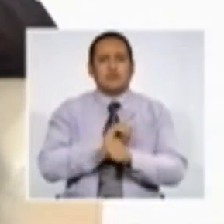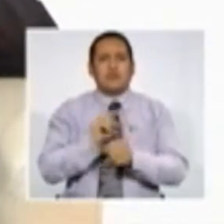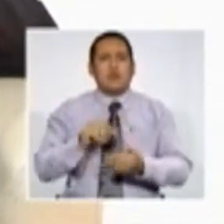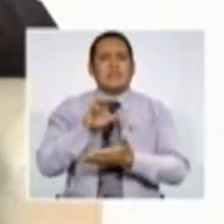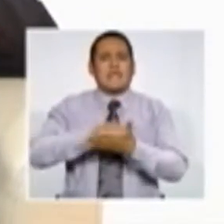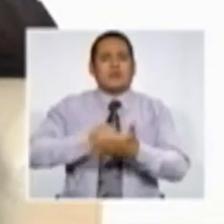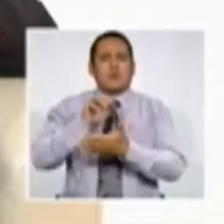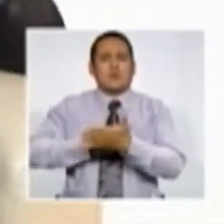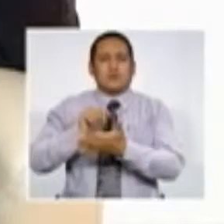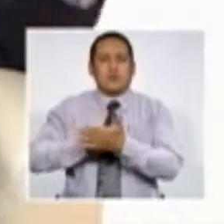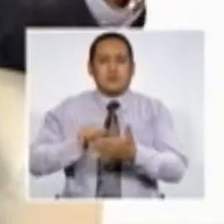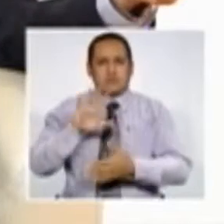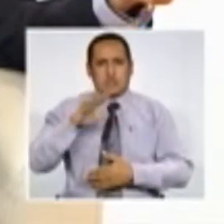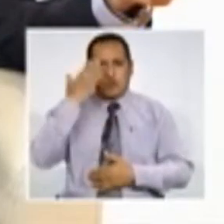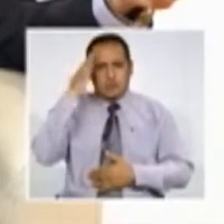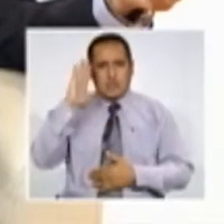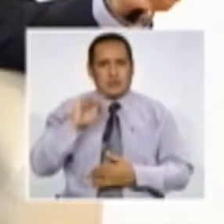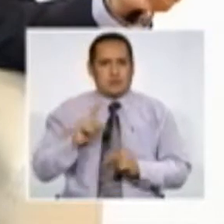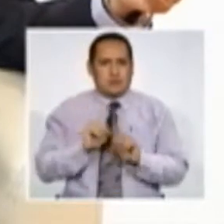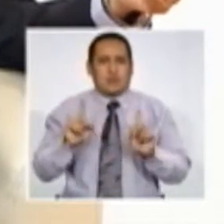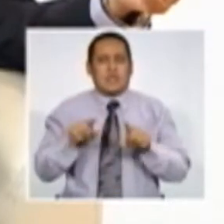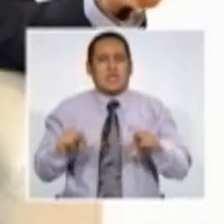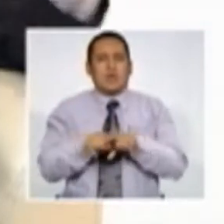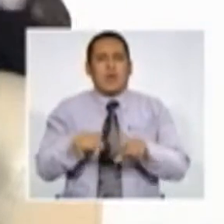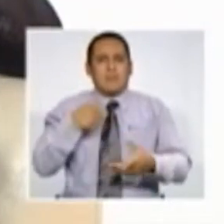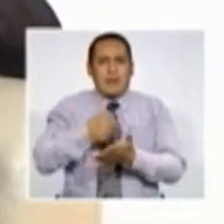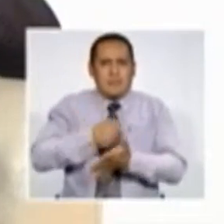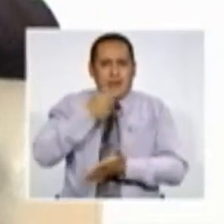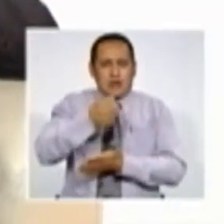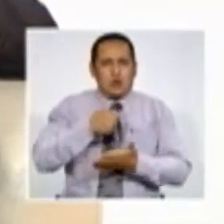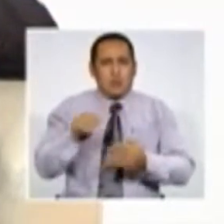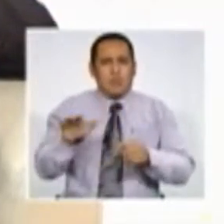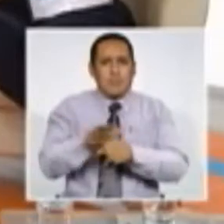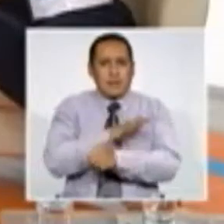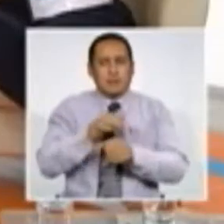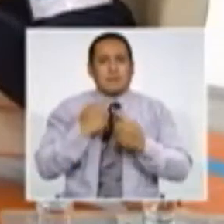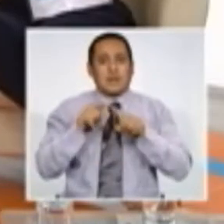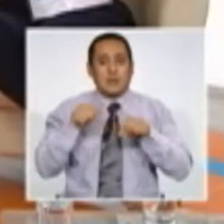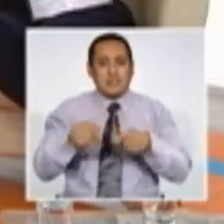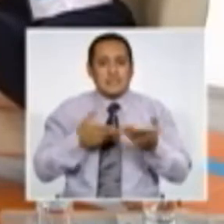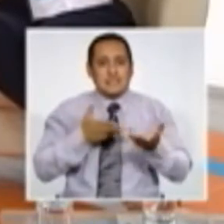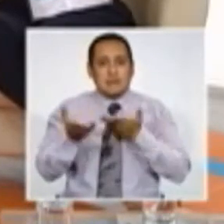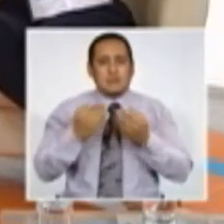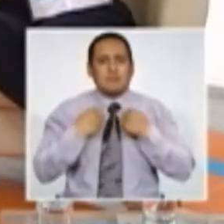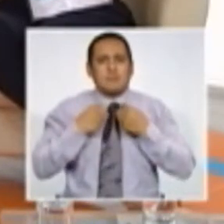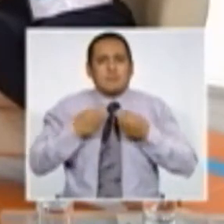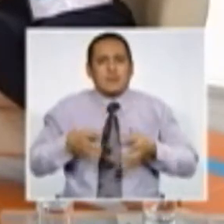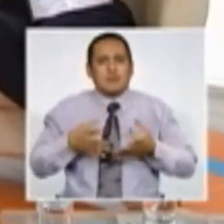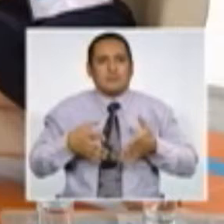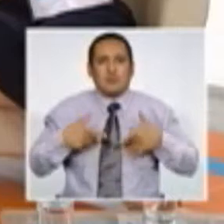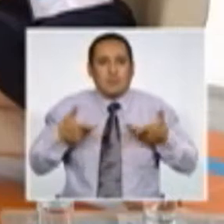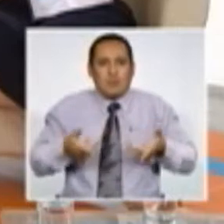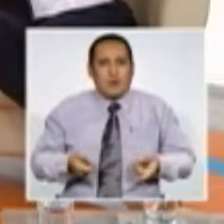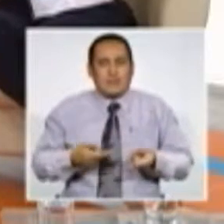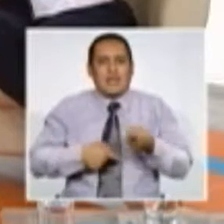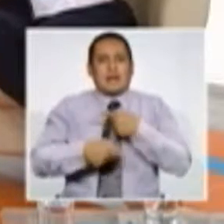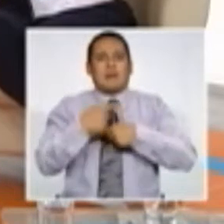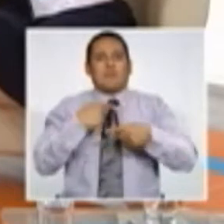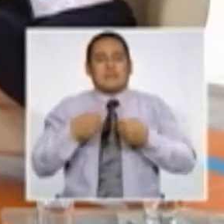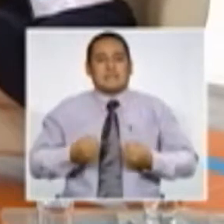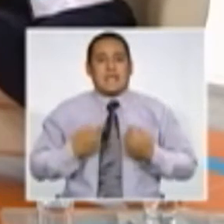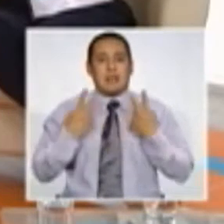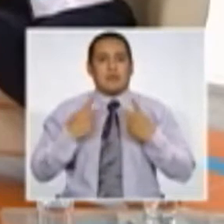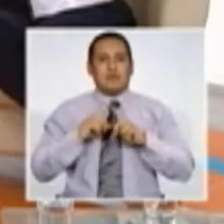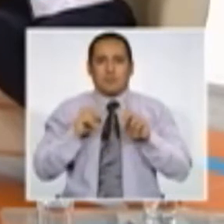sea, no le van a descontar por los 5 días que no lo dejaron entrar a clases. Pero claro. Igual va a pagar el mes completo, pero ese servicio que perdió ya no lo va a